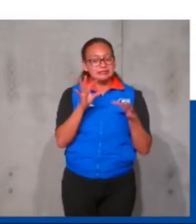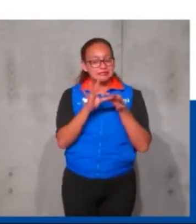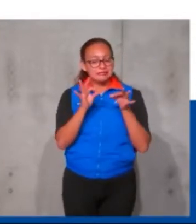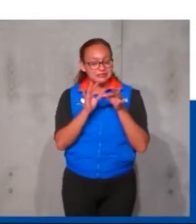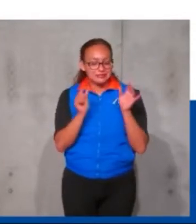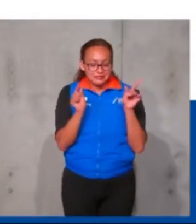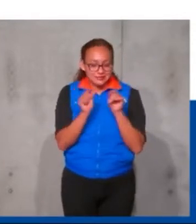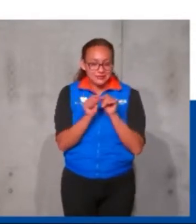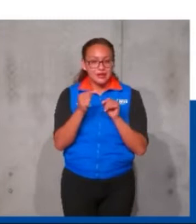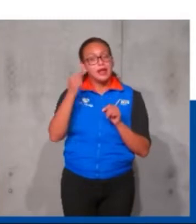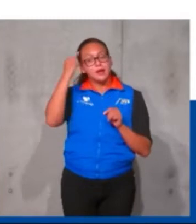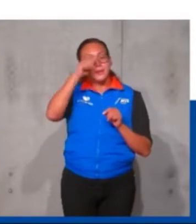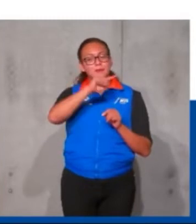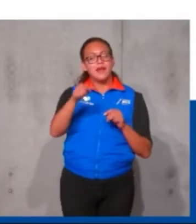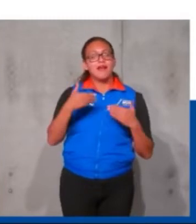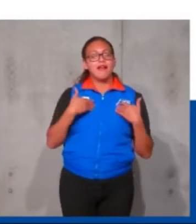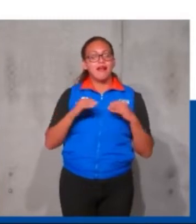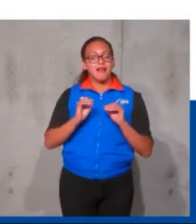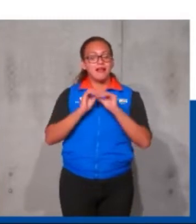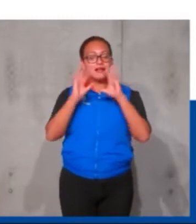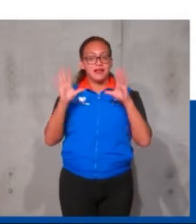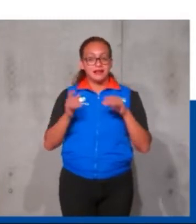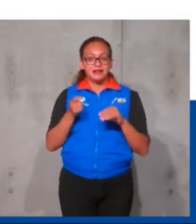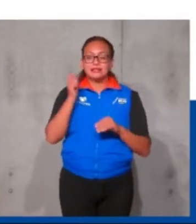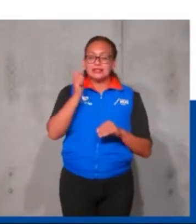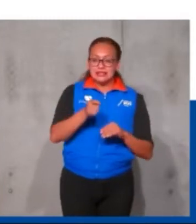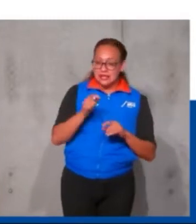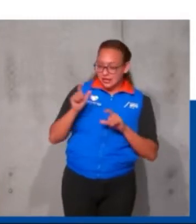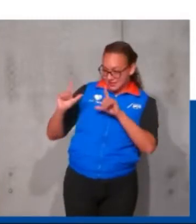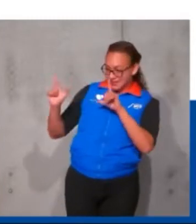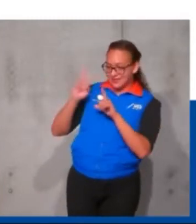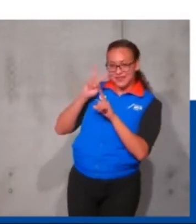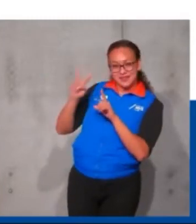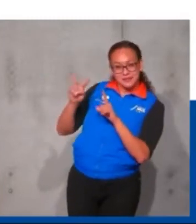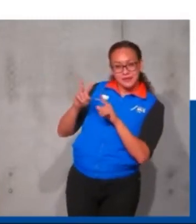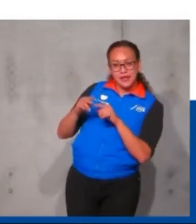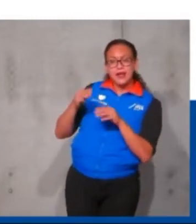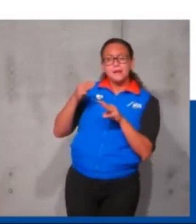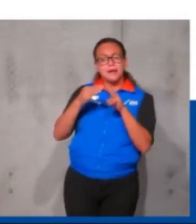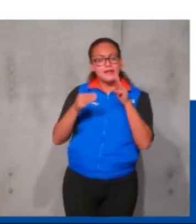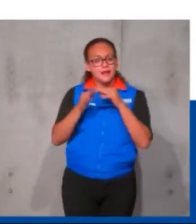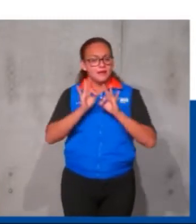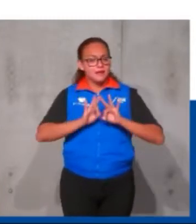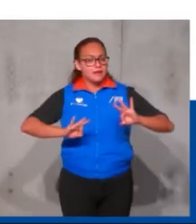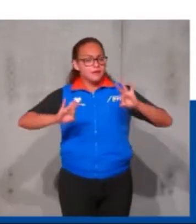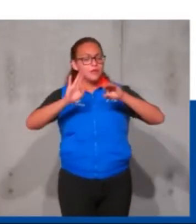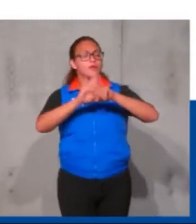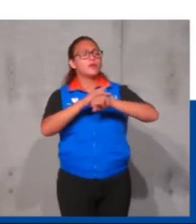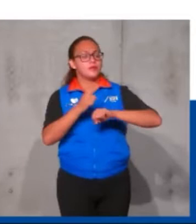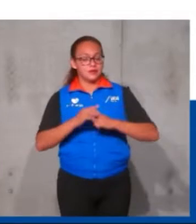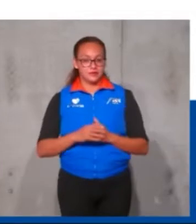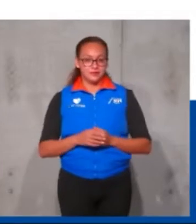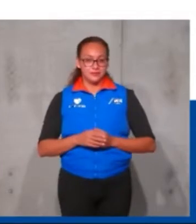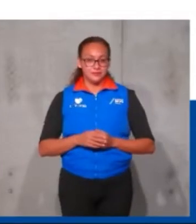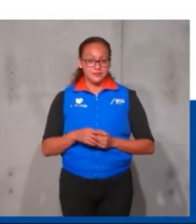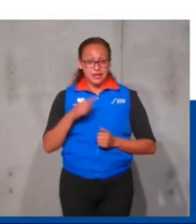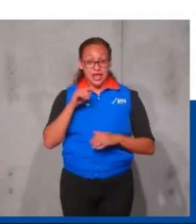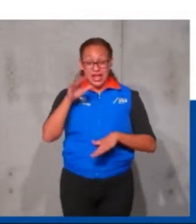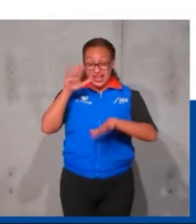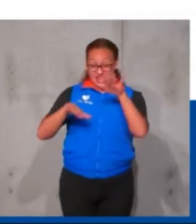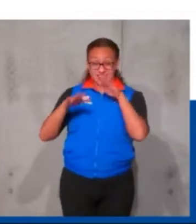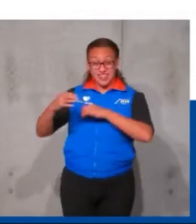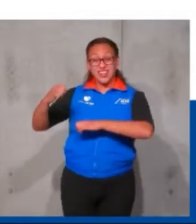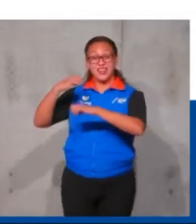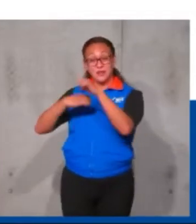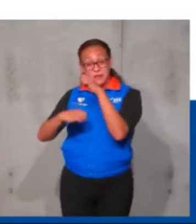estos antecedentes para que todos tuviéramos claro qué es una matriz de materialidad y por qué era relevante empezar. Porque